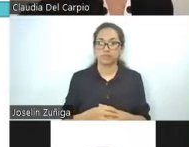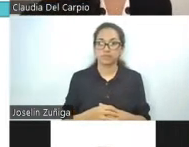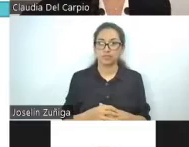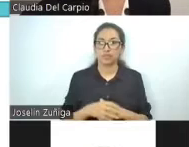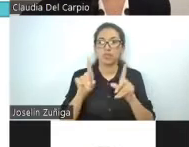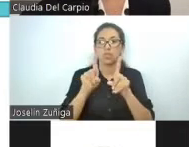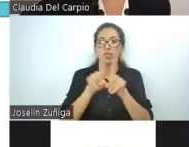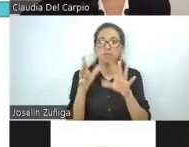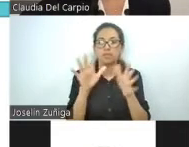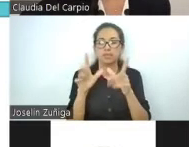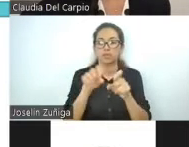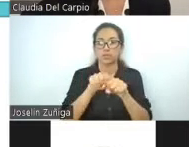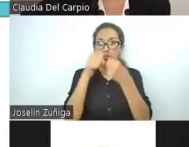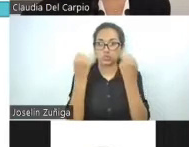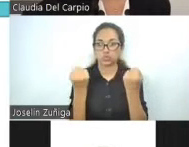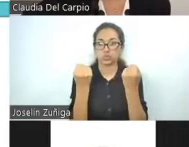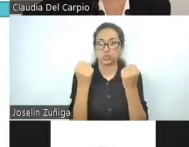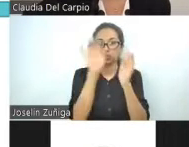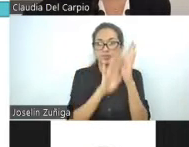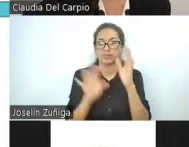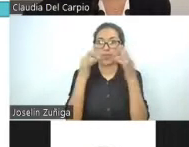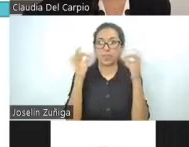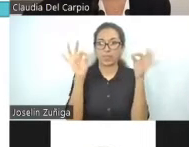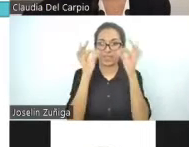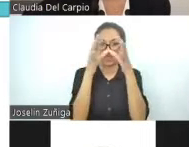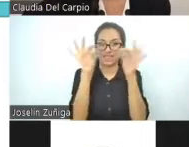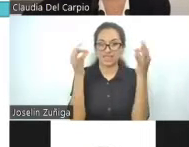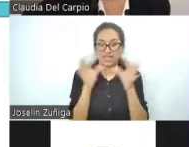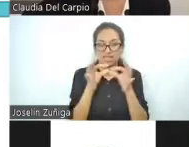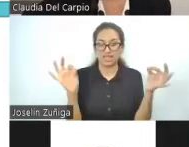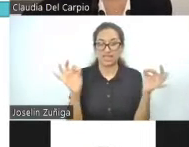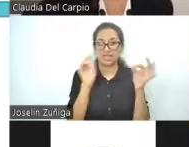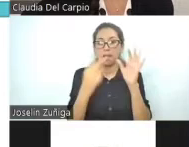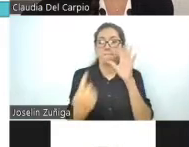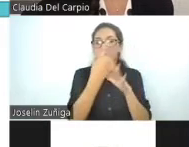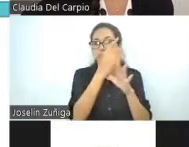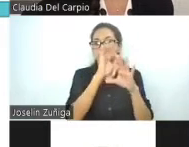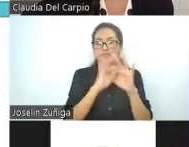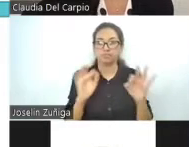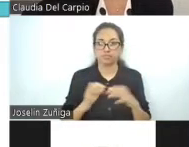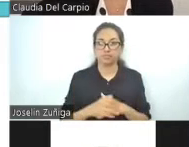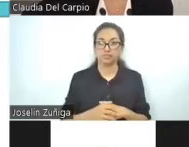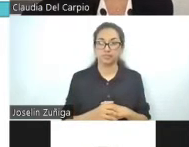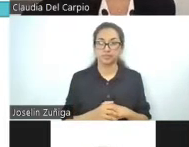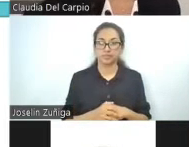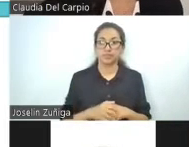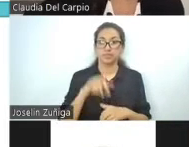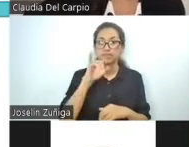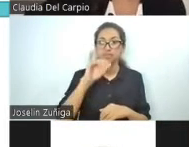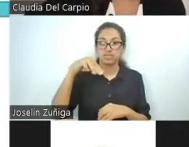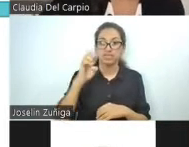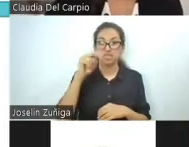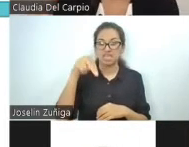roto, digamos, ¿no? Y lo que se ven son los rezagos alrededor, que son las carúnculas. Entonces, este himen realmente no tiene